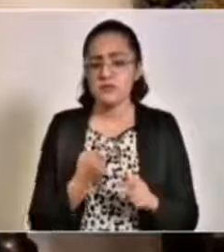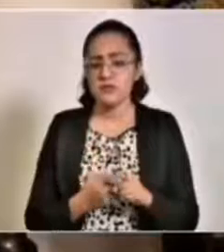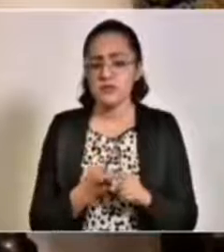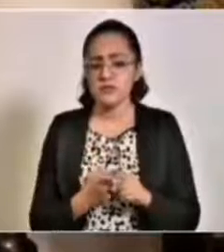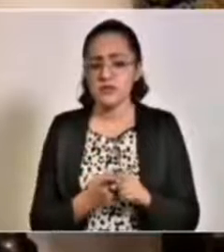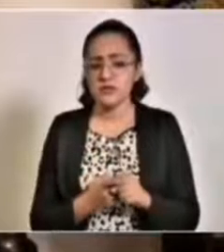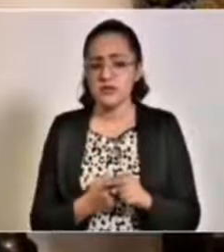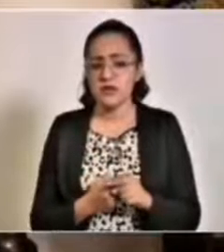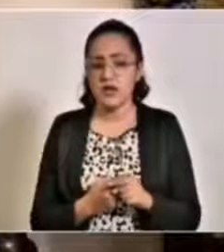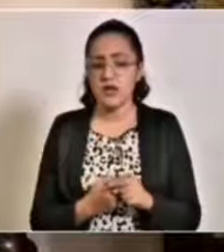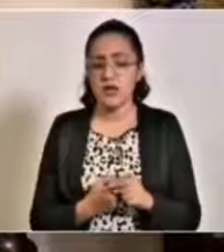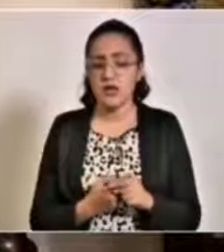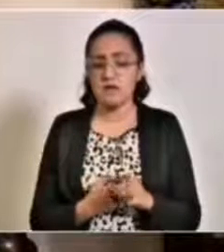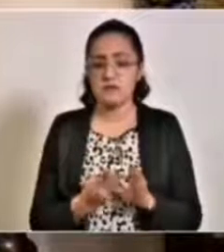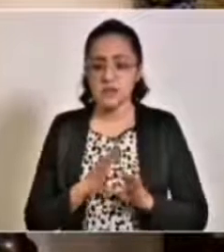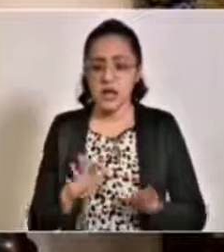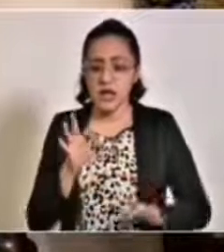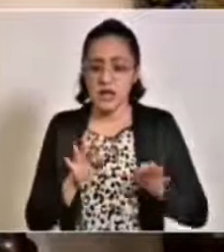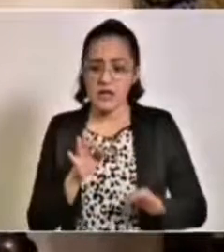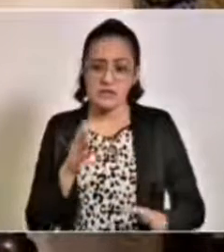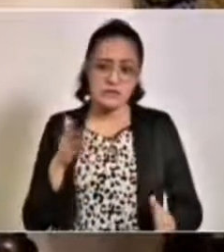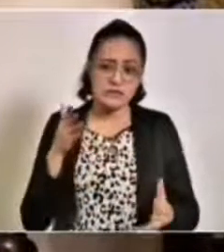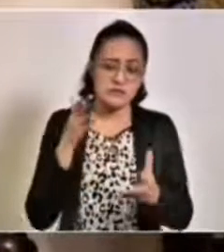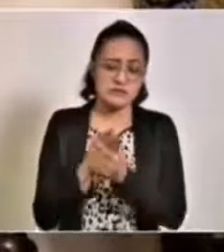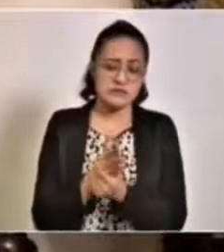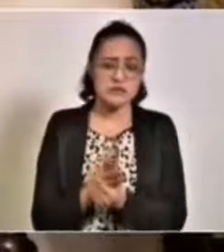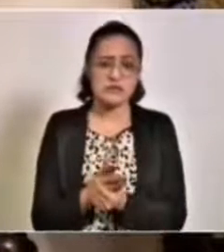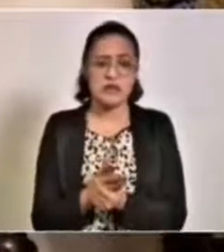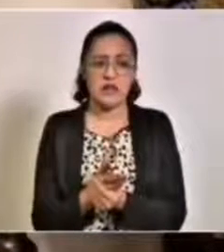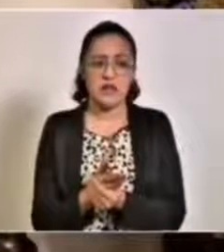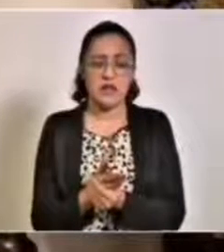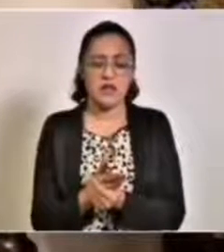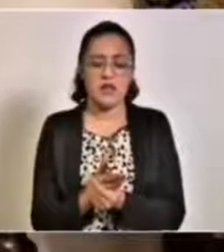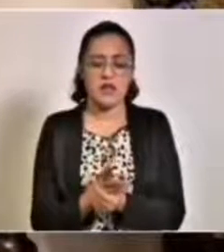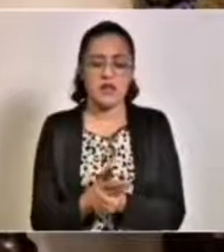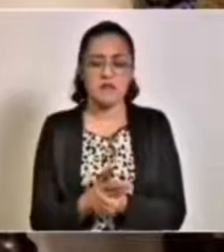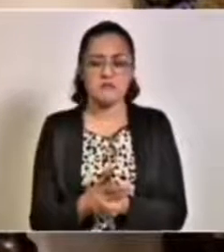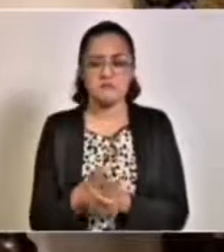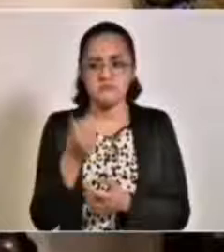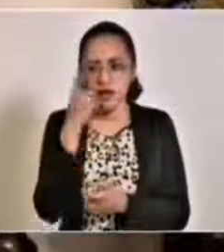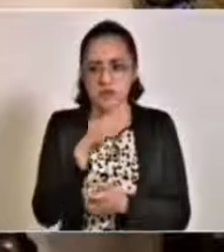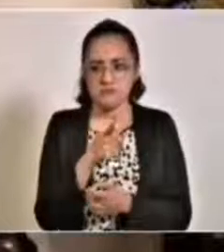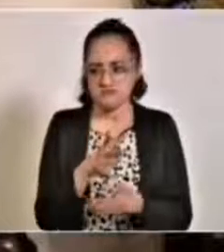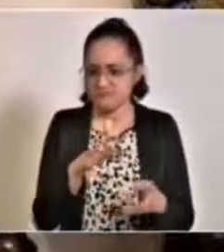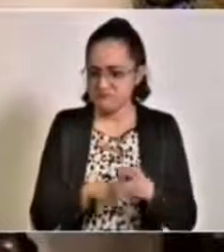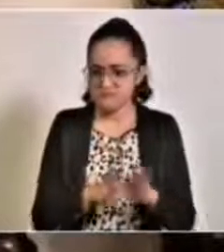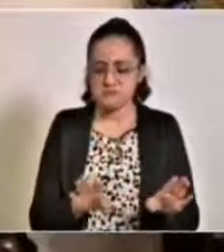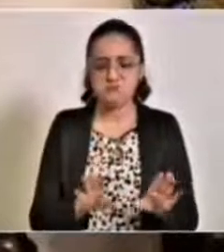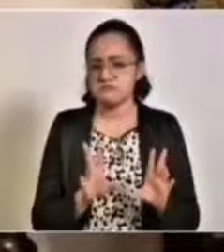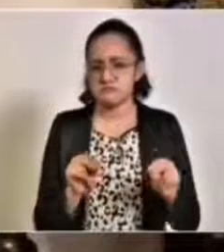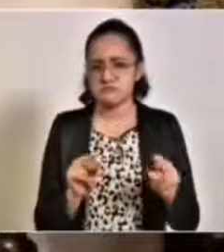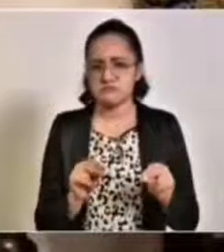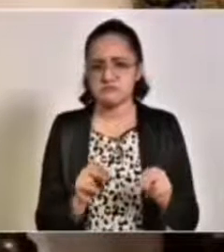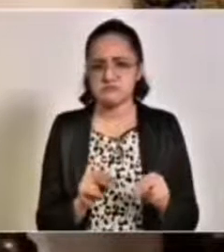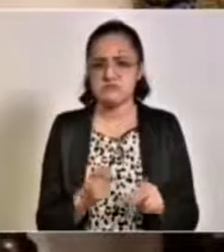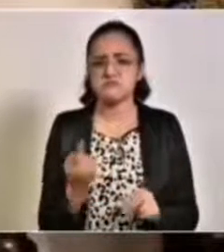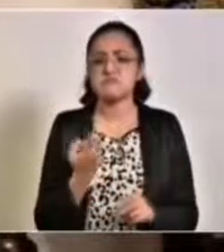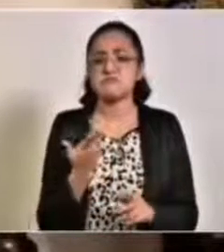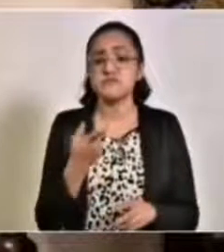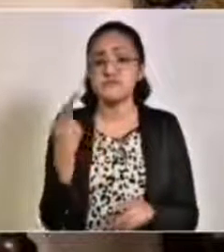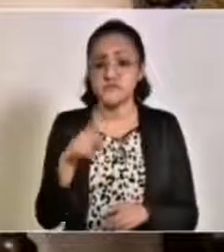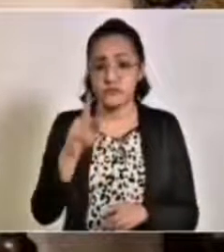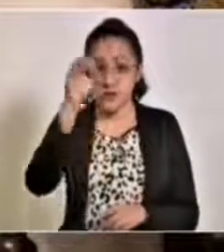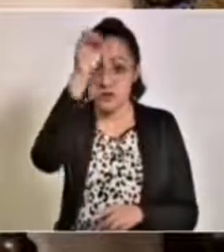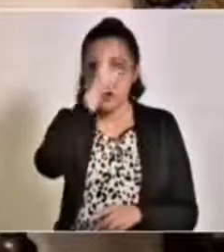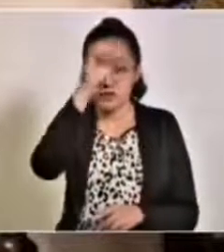autoridades judiciales ni con facultades de ello. Entonces ellos emiten una